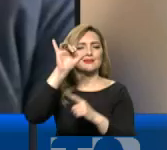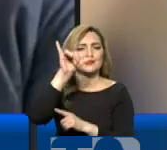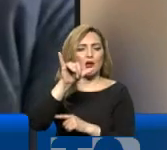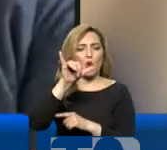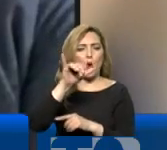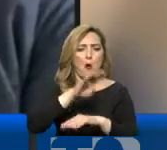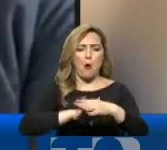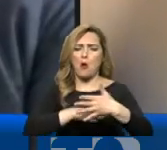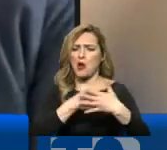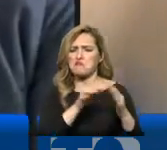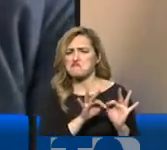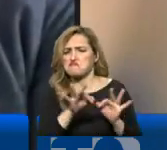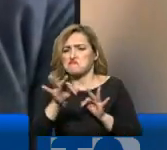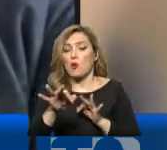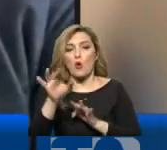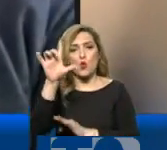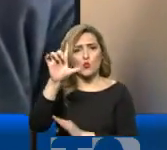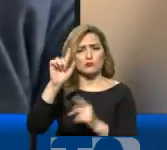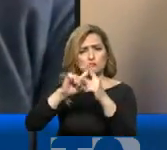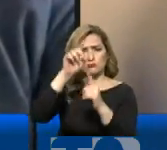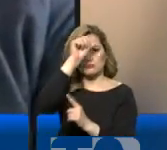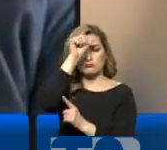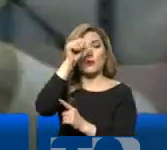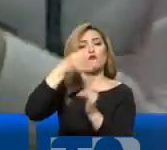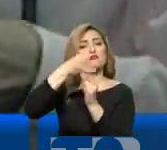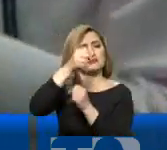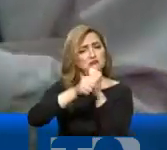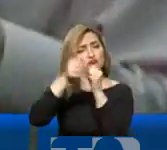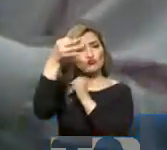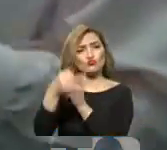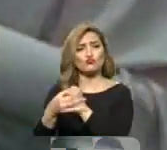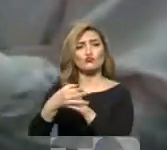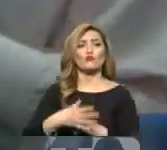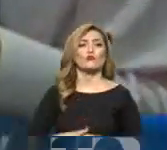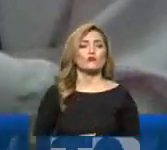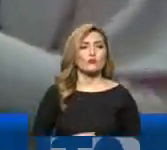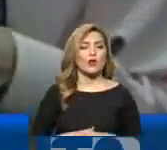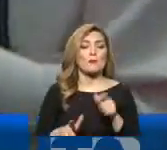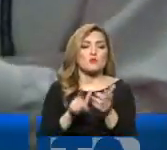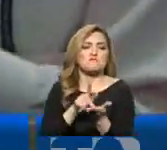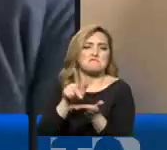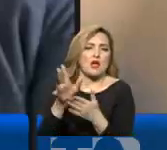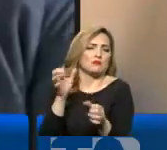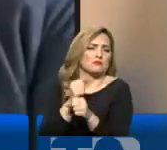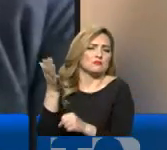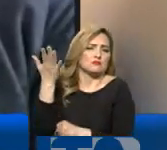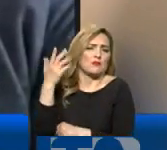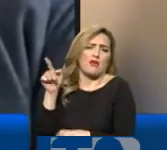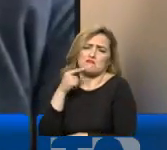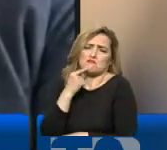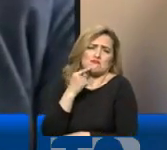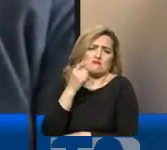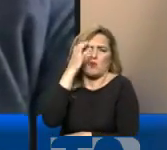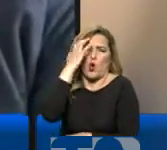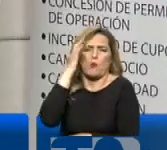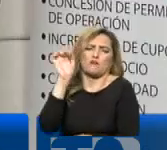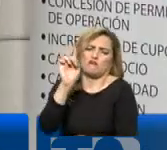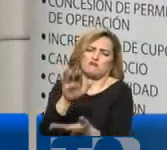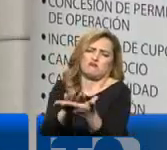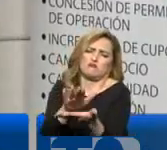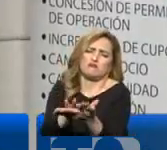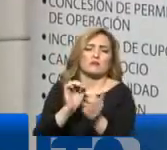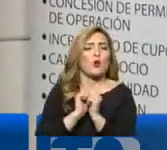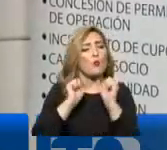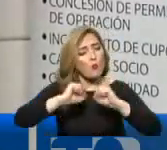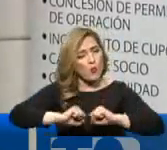planteando de lunes a domingo, podríamos hasta fin de año cumplir. Respecto a quienes ya realizaron sus pagos, Lazo dice que no deben preocuparse,